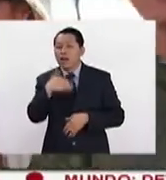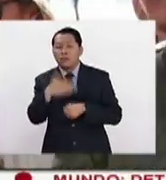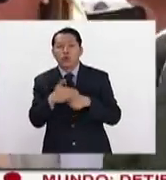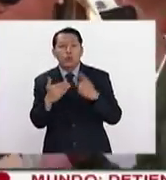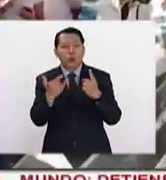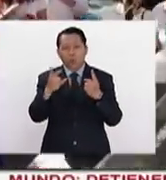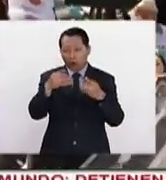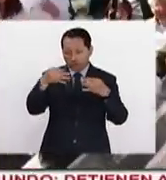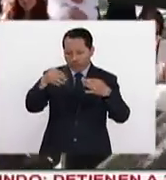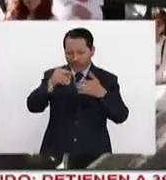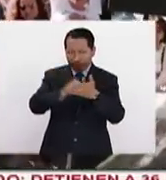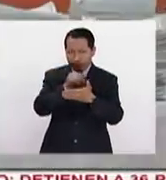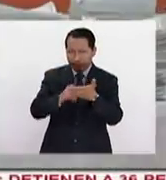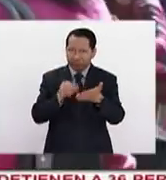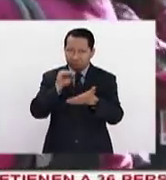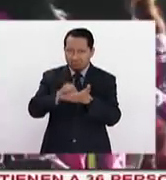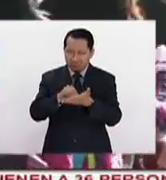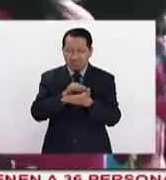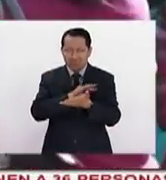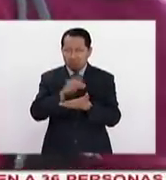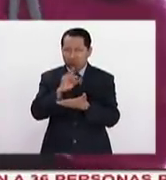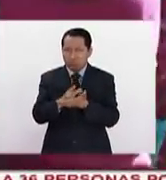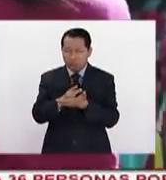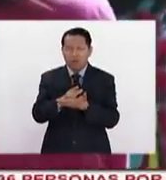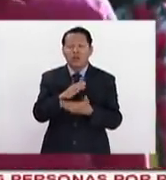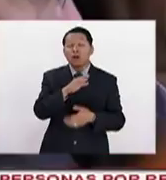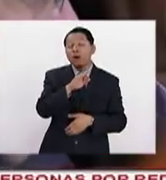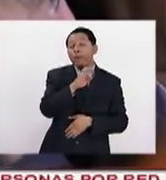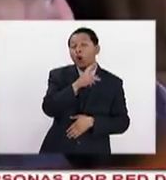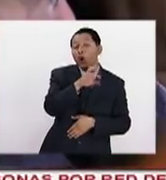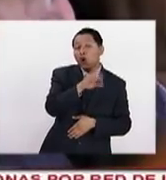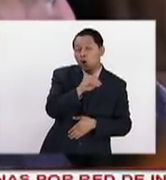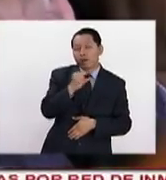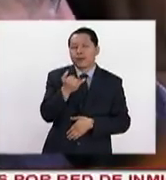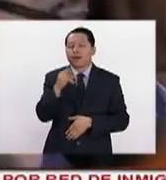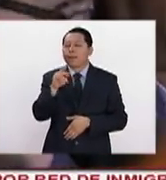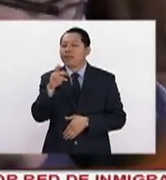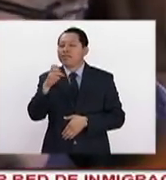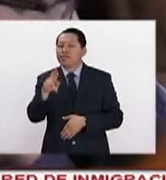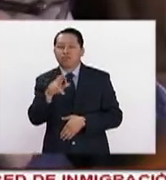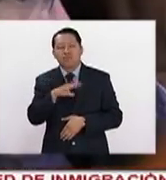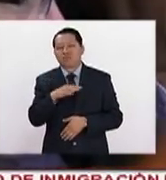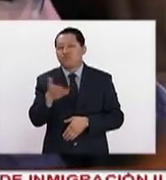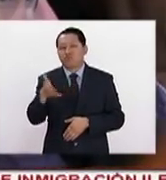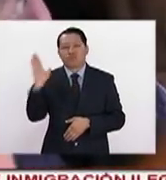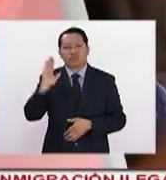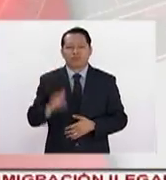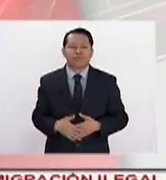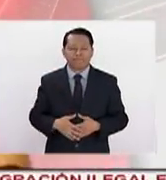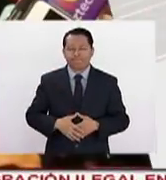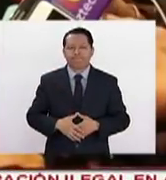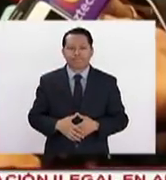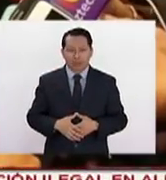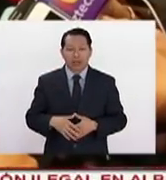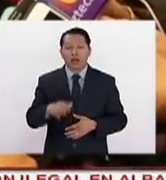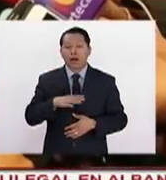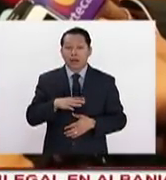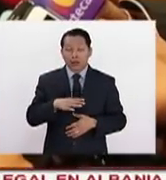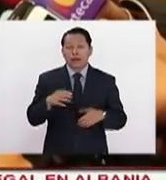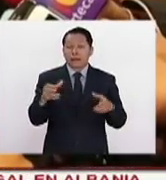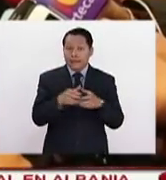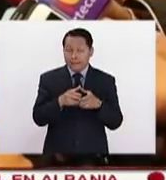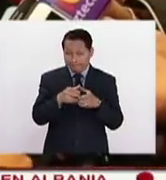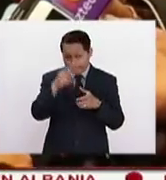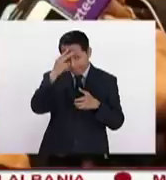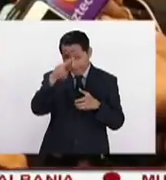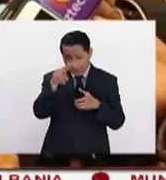julio como candidata independiente. Jaime Rodríguez Calderón, El Bronco y Armando Ríos Peter quedan fuera. El candidato de la coalición